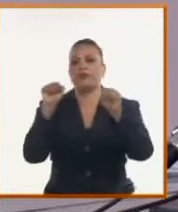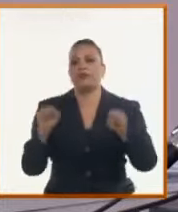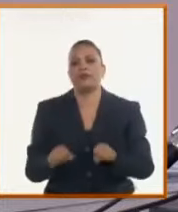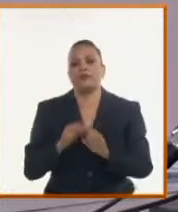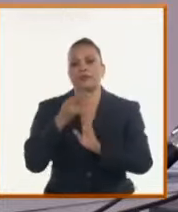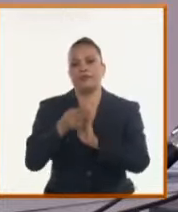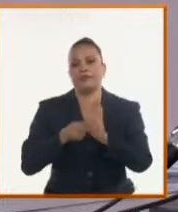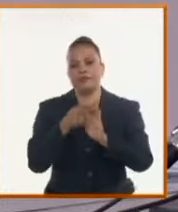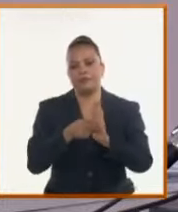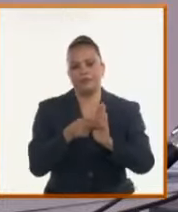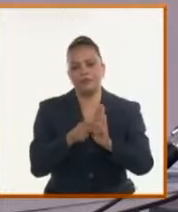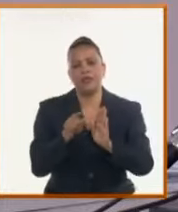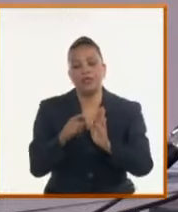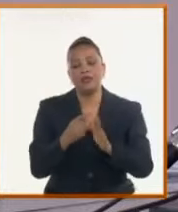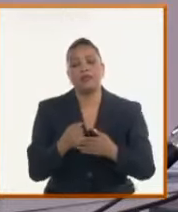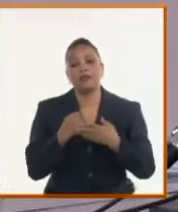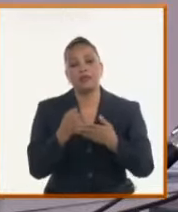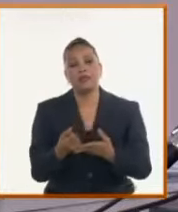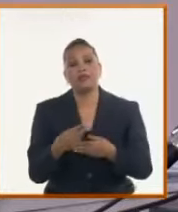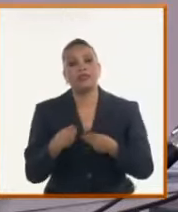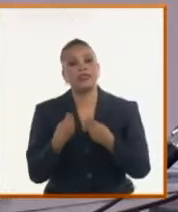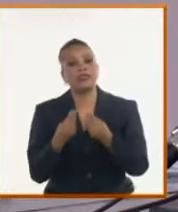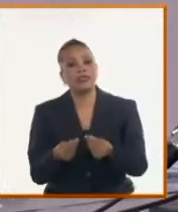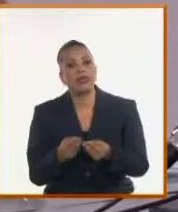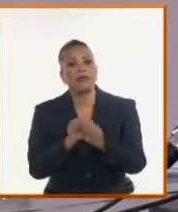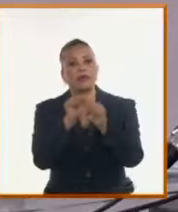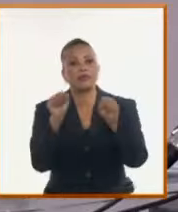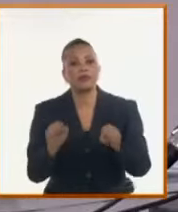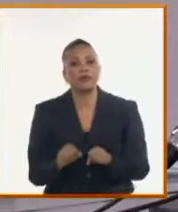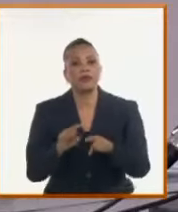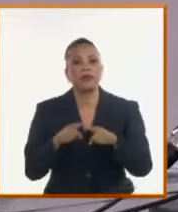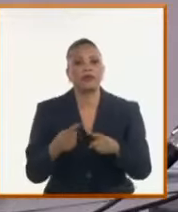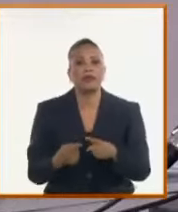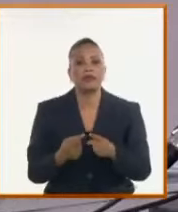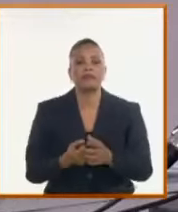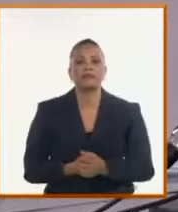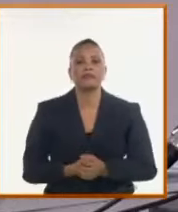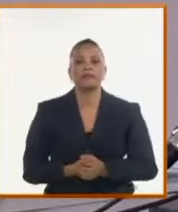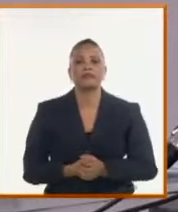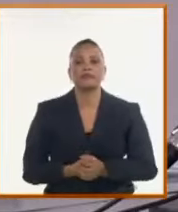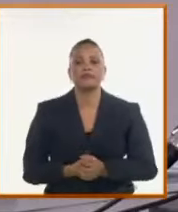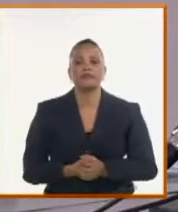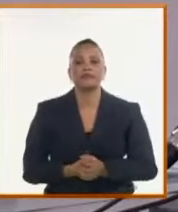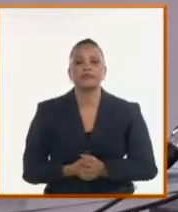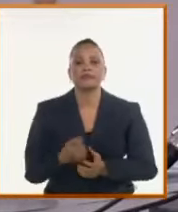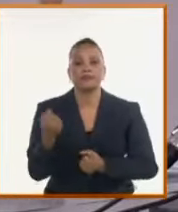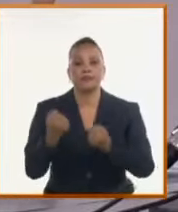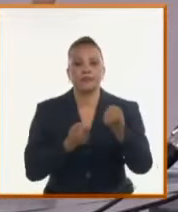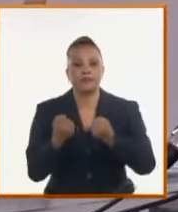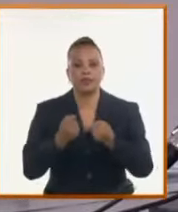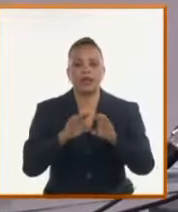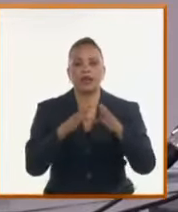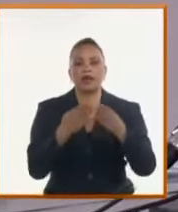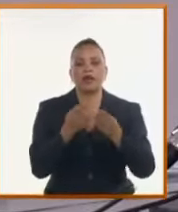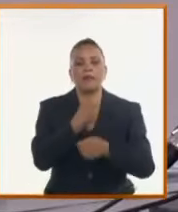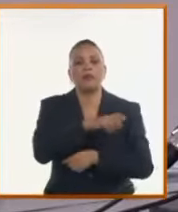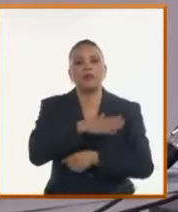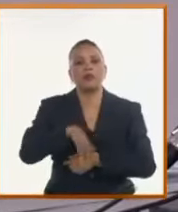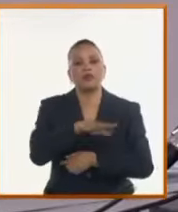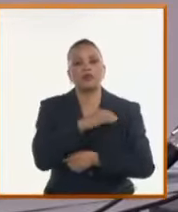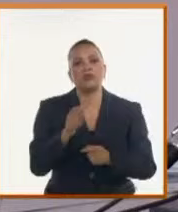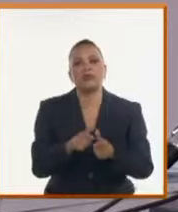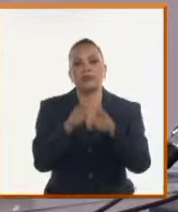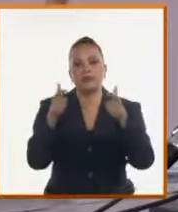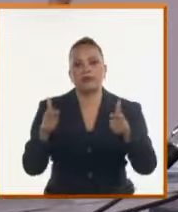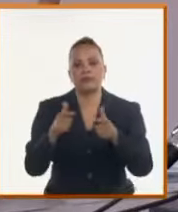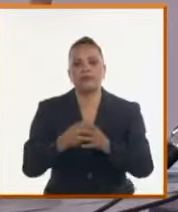que brinda una posibilidad de transportación a buena parte de la población que hoy se mueve hacia los